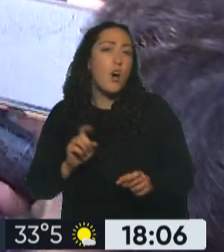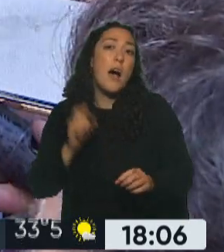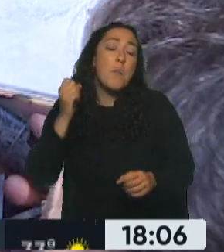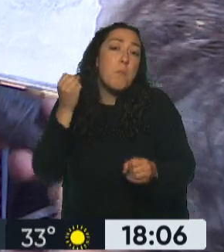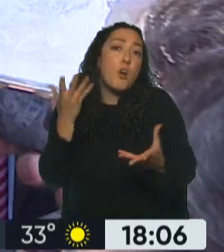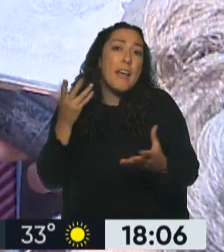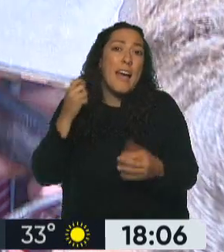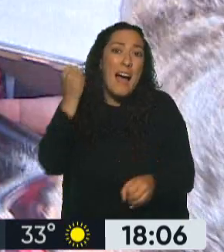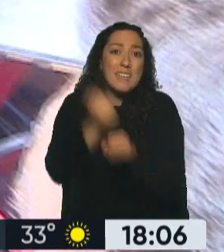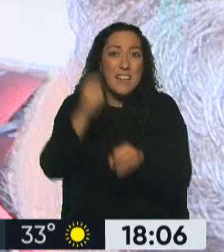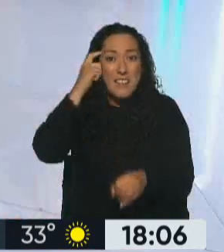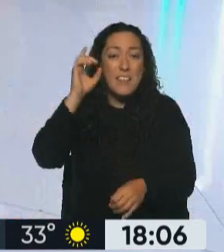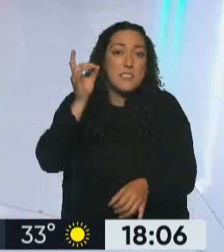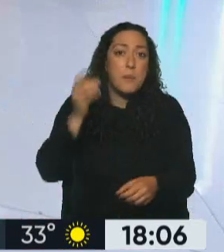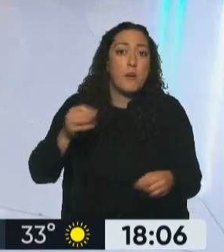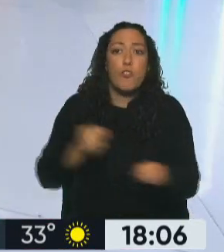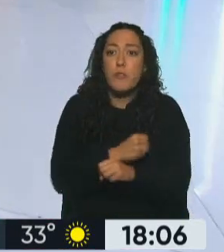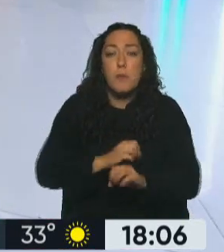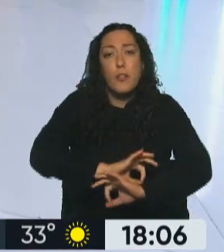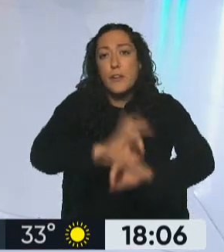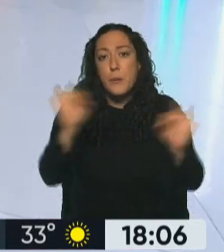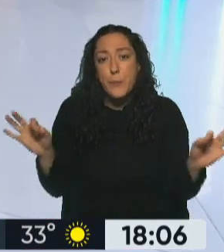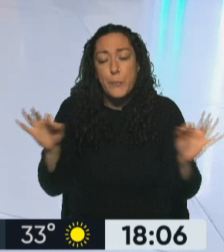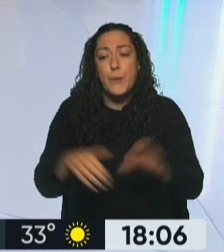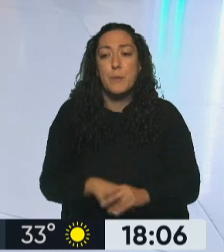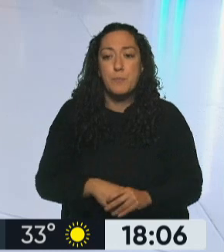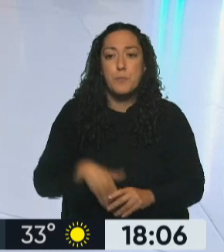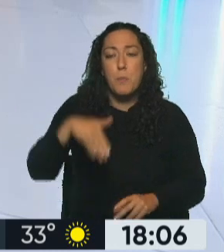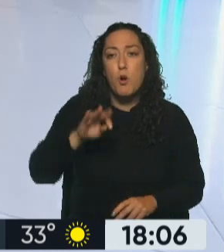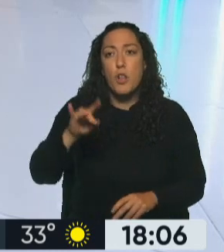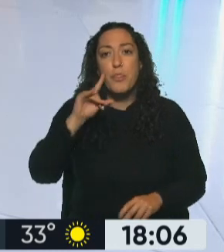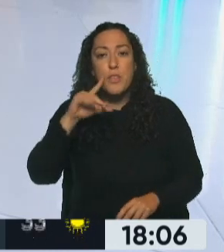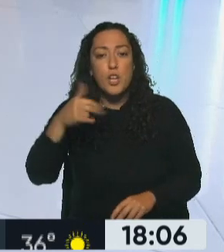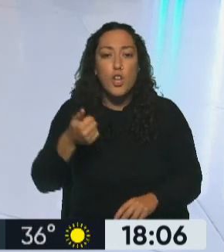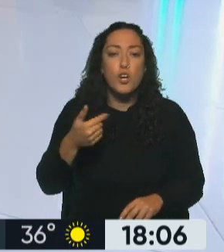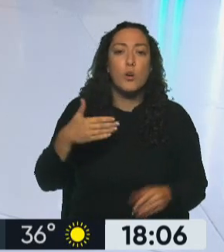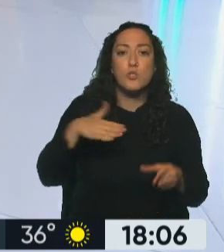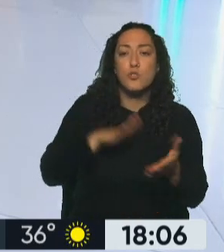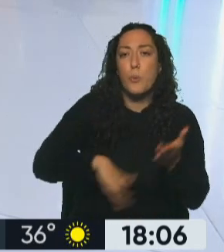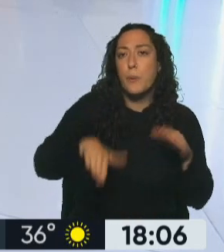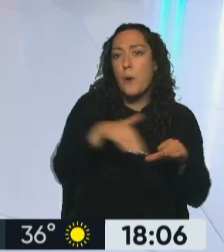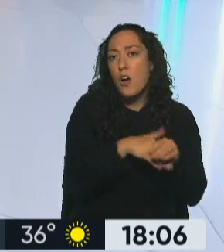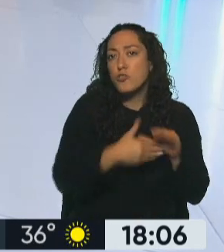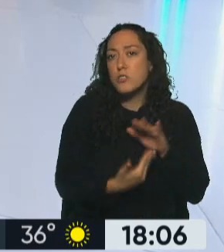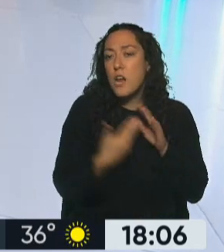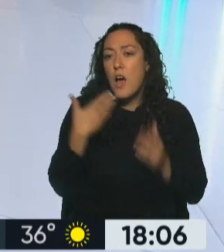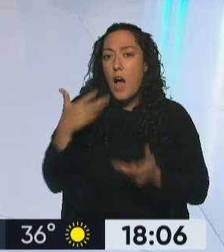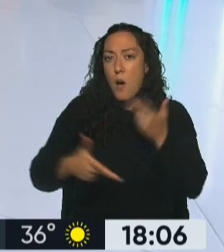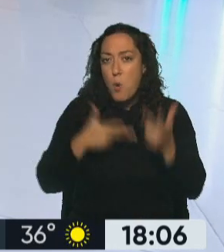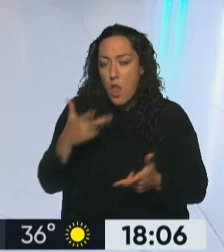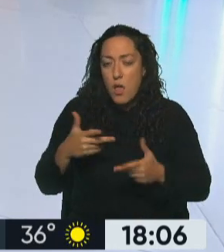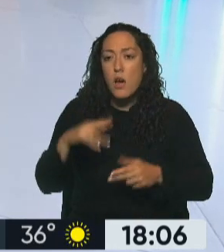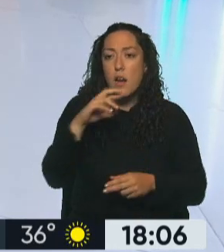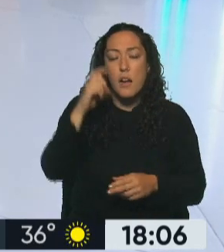no vamos a oficializar a nadie? El Acera Montero se refirió al Banco Central. Hola Raúl de la